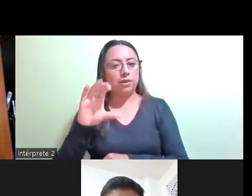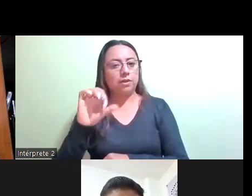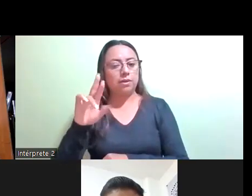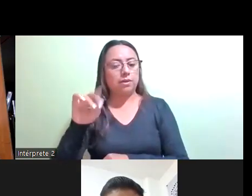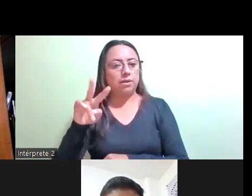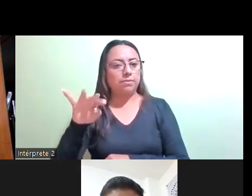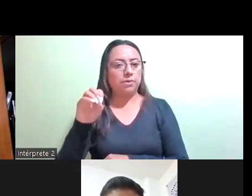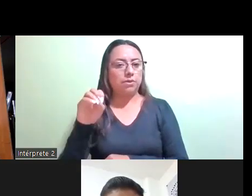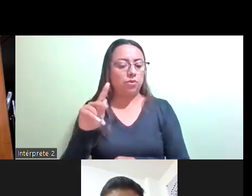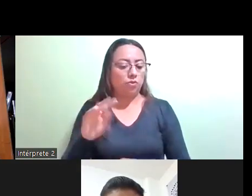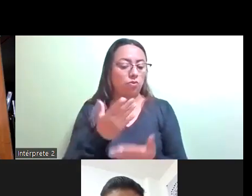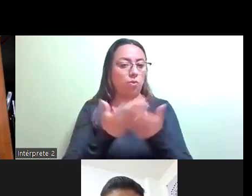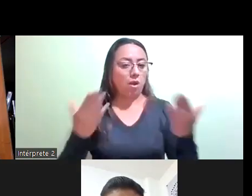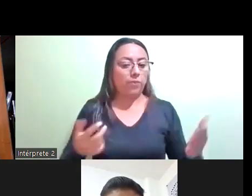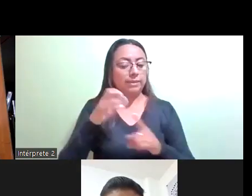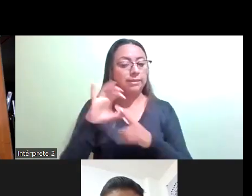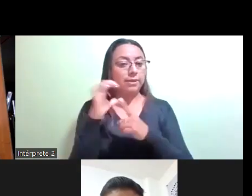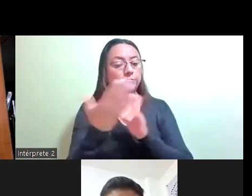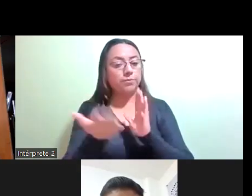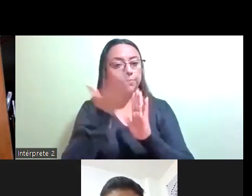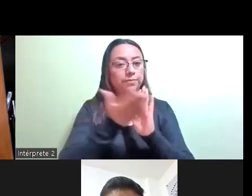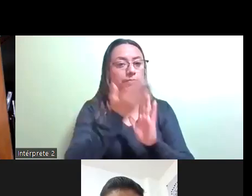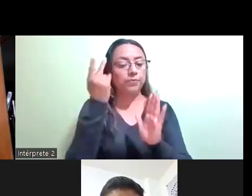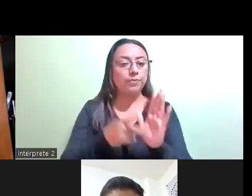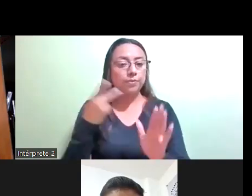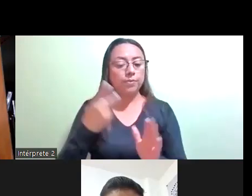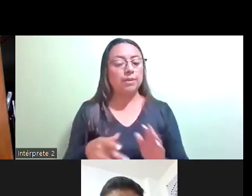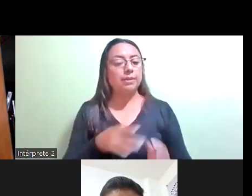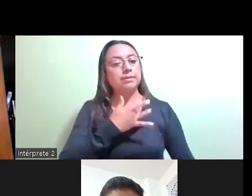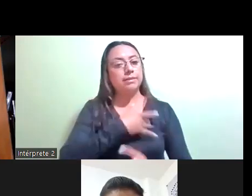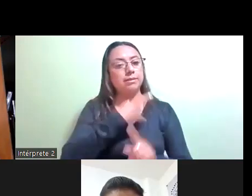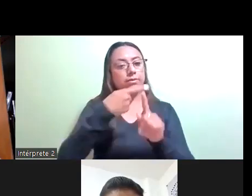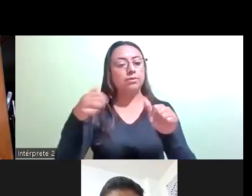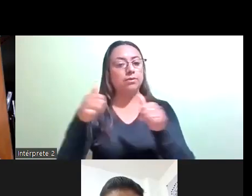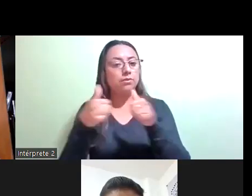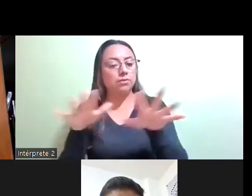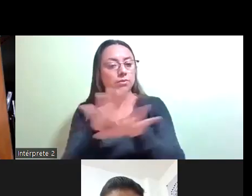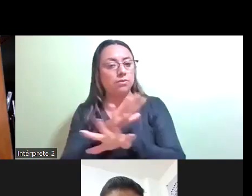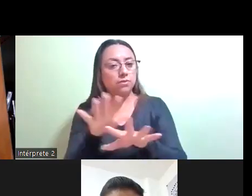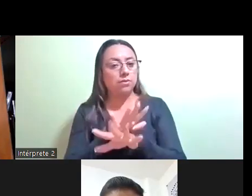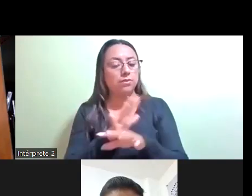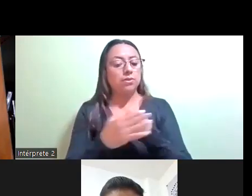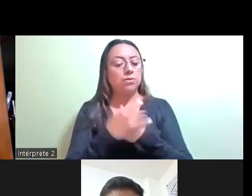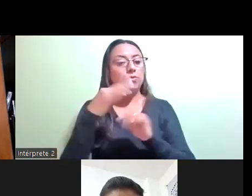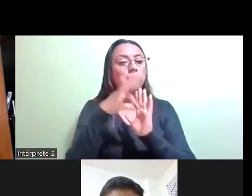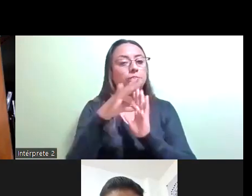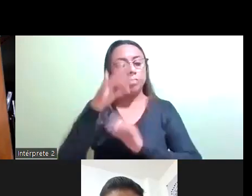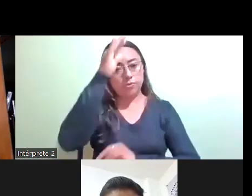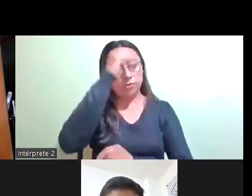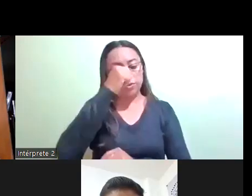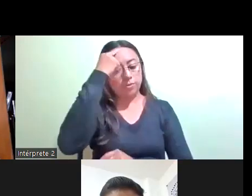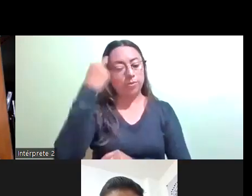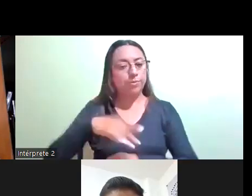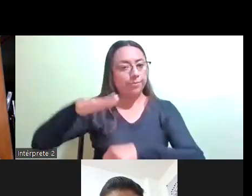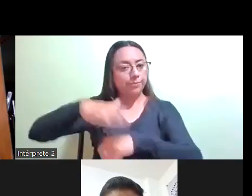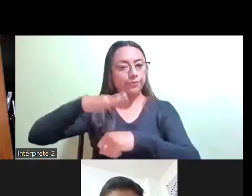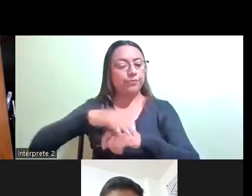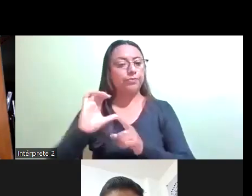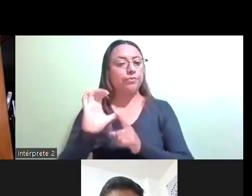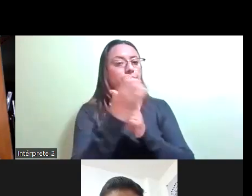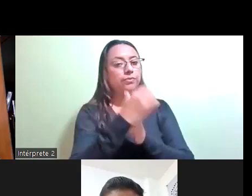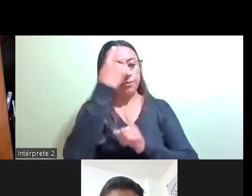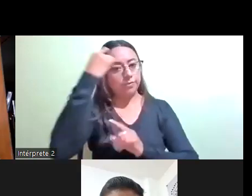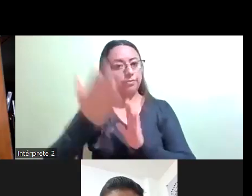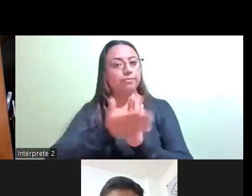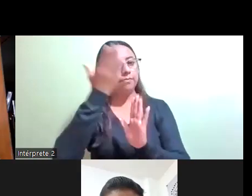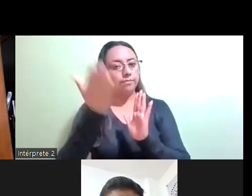la Comisión para la Reconstrucción en sentido positivo con modificaciones, respecto al punto de acuerdo por el que se exhorta a la Comisión para la Reconstrucción de la